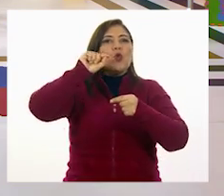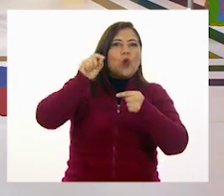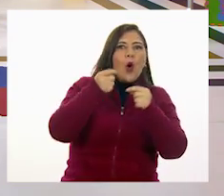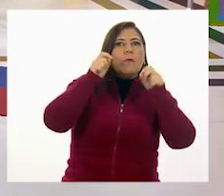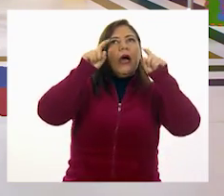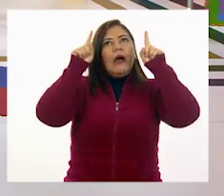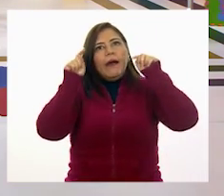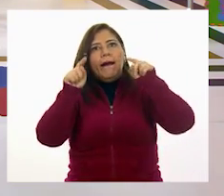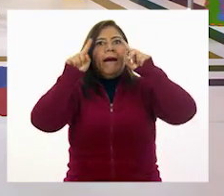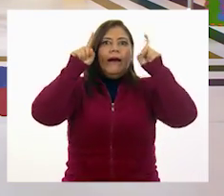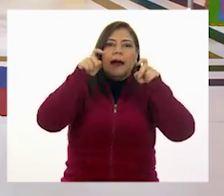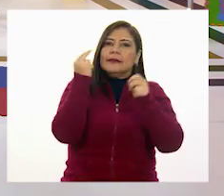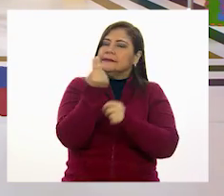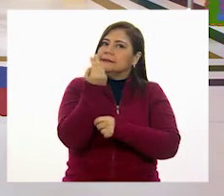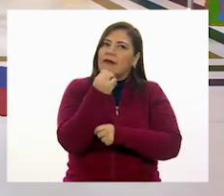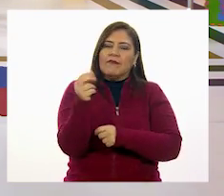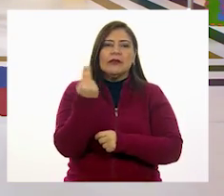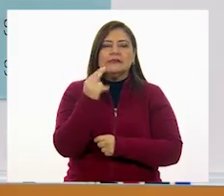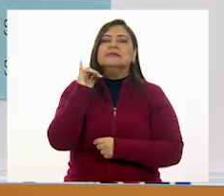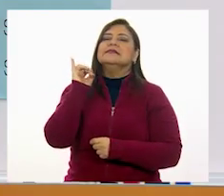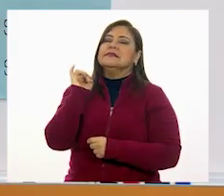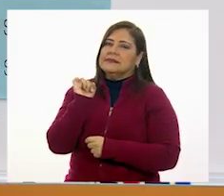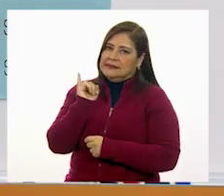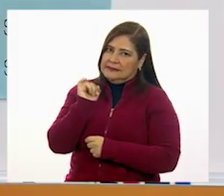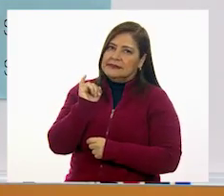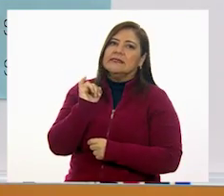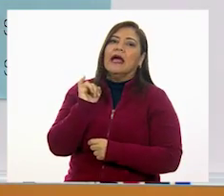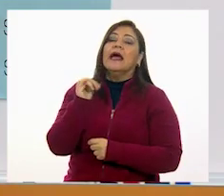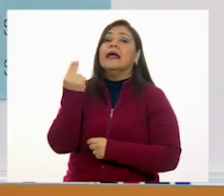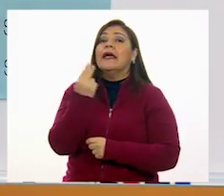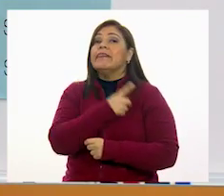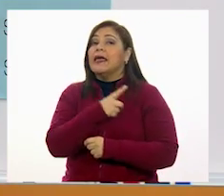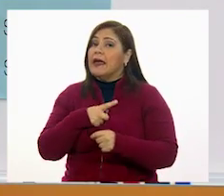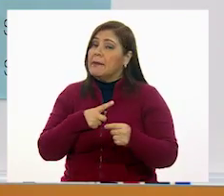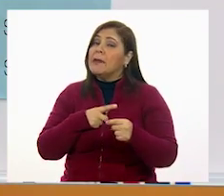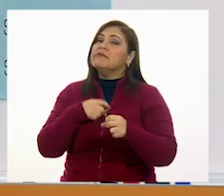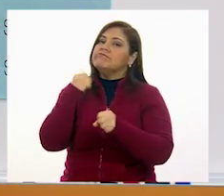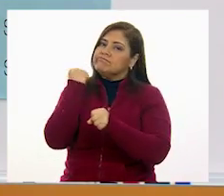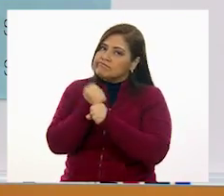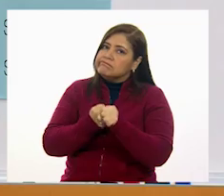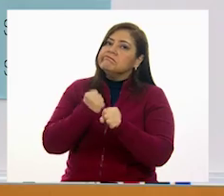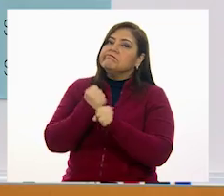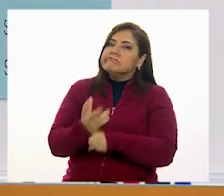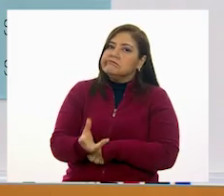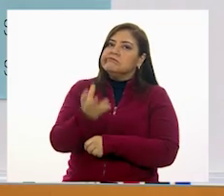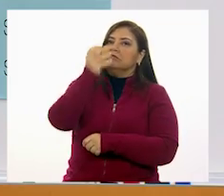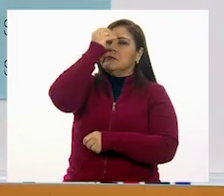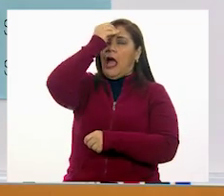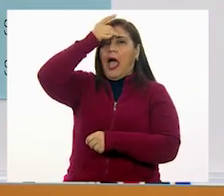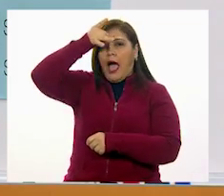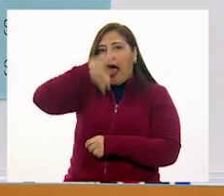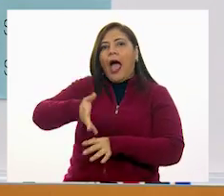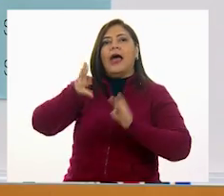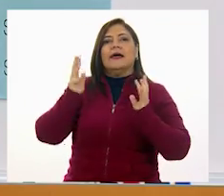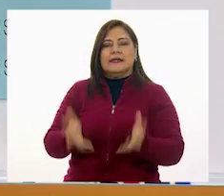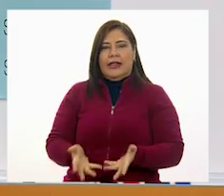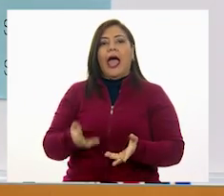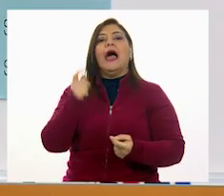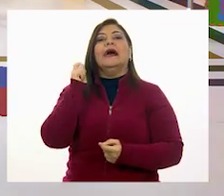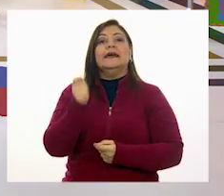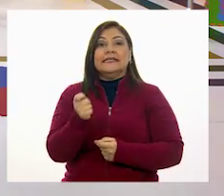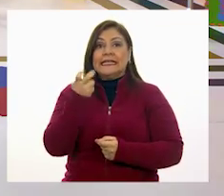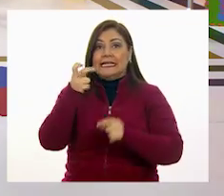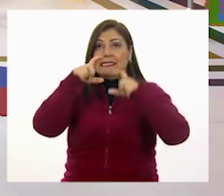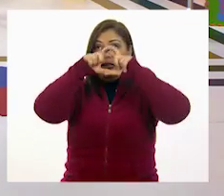muy necesarios. Ah, pero nos han puesto condiciones. Es que lo practiquemos. Y eso es lo que vamos a hacer con estas oraciones.